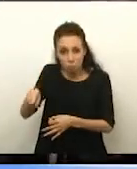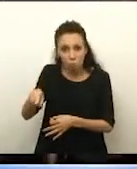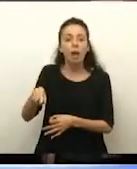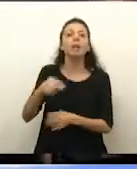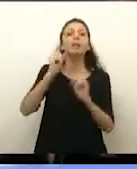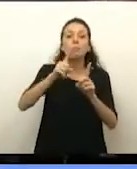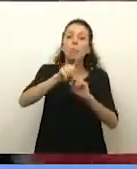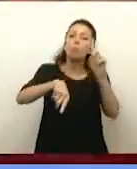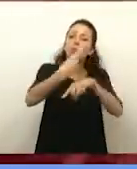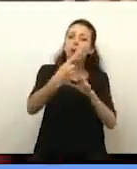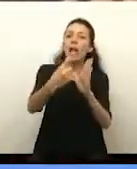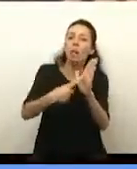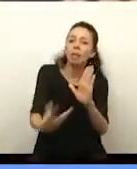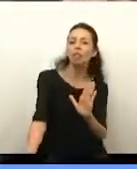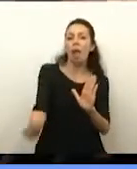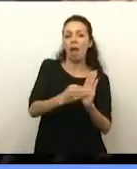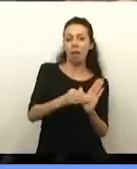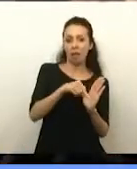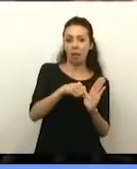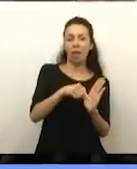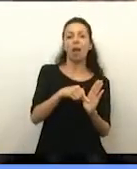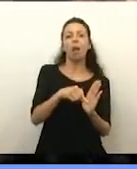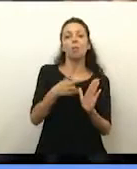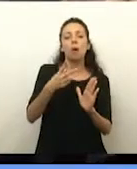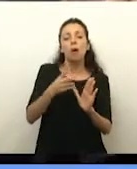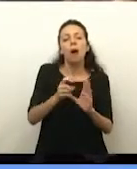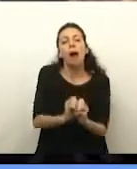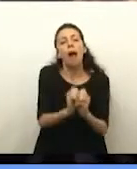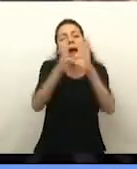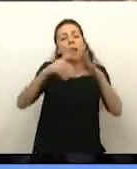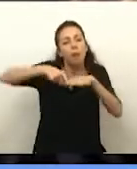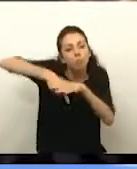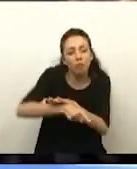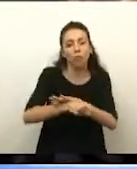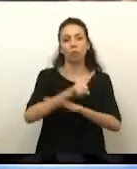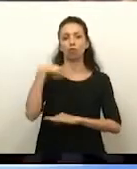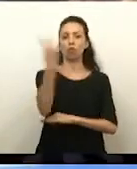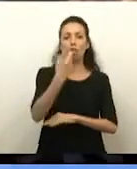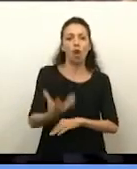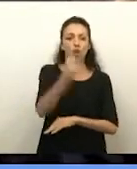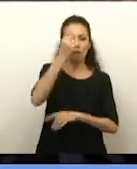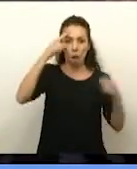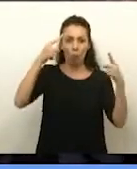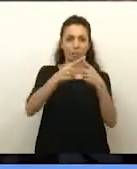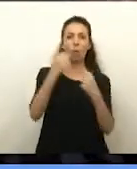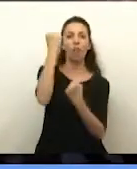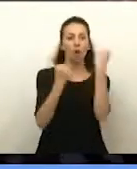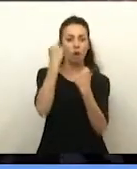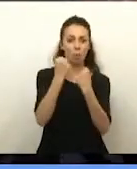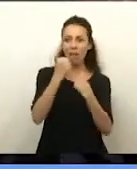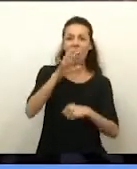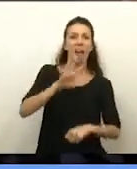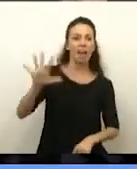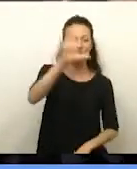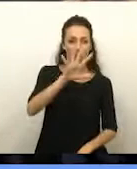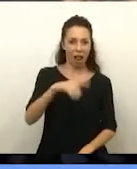o con alguna otra precisión podríamos lograr el objetivo que todas las economías regionales queremos